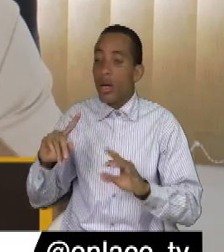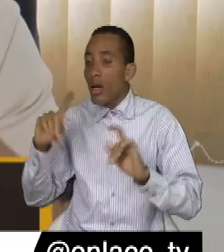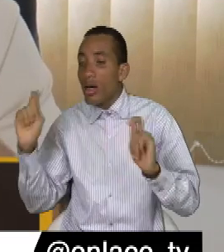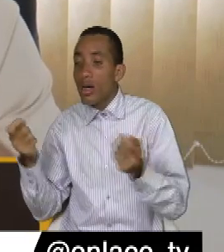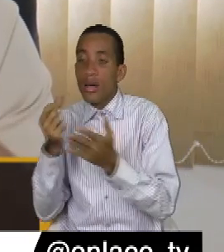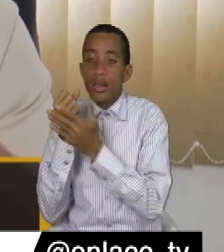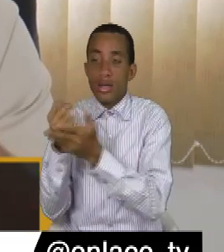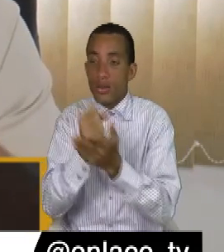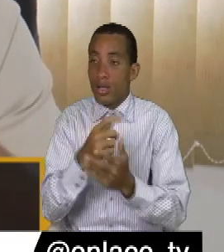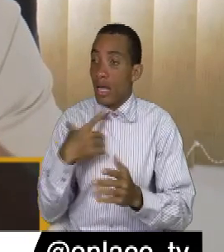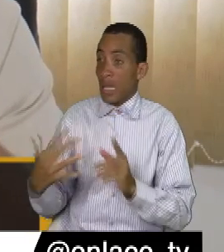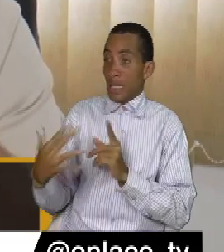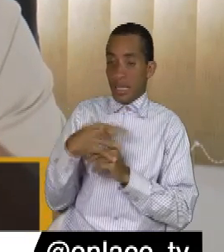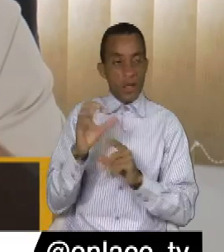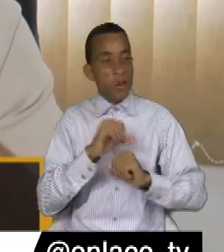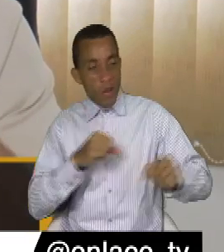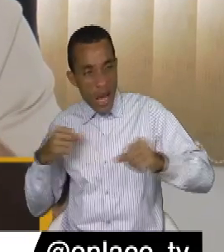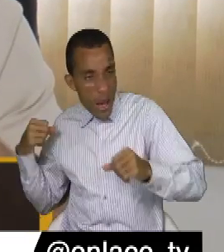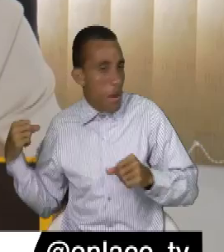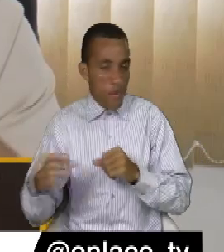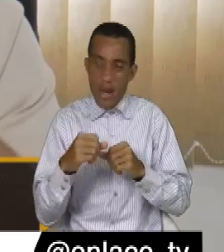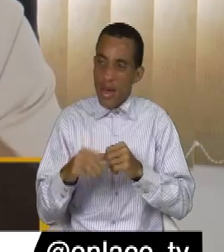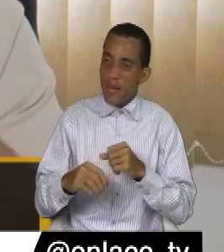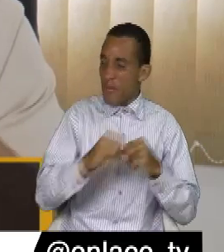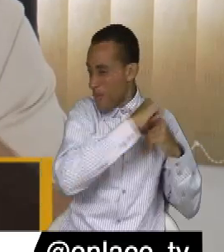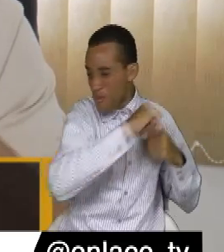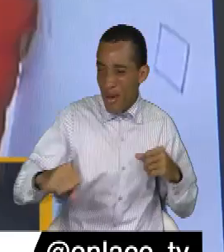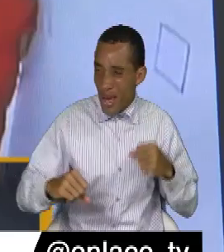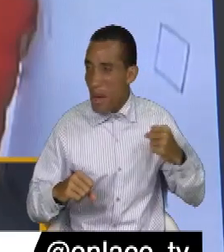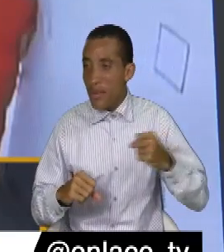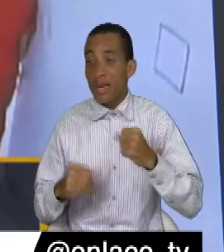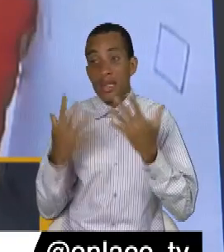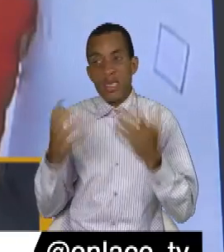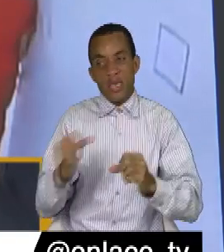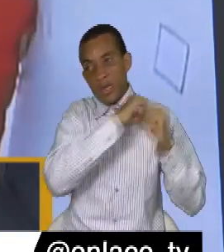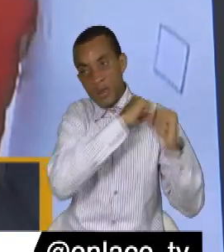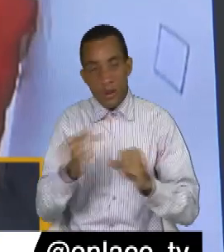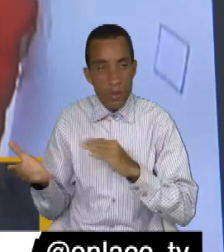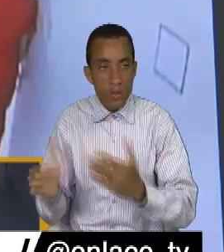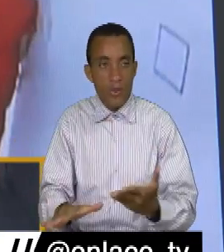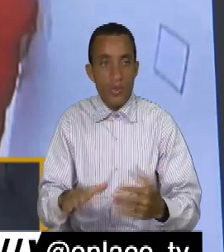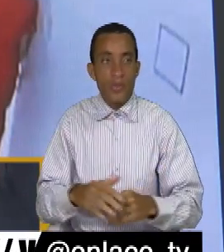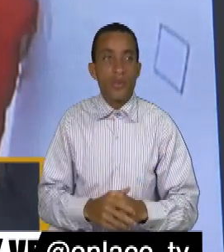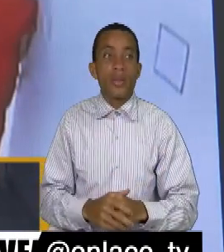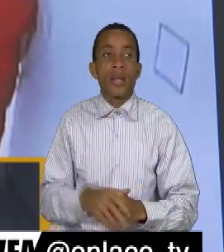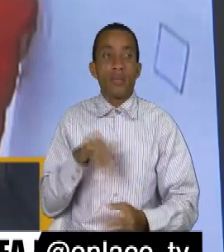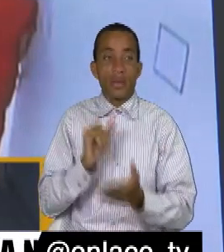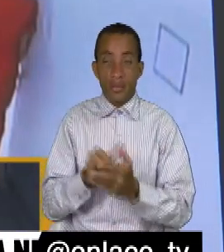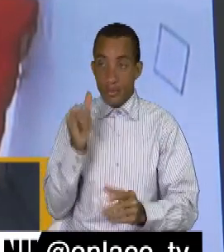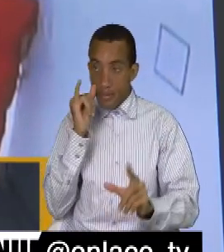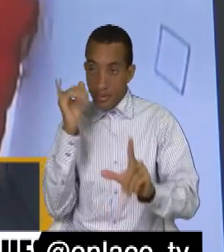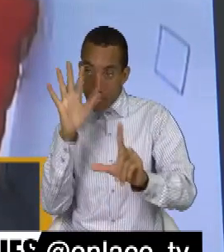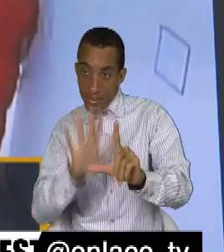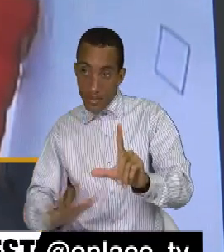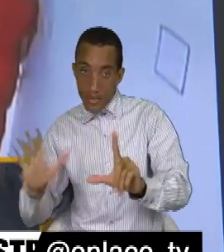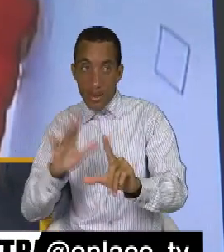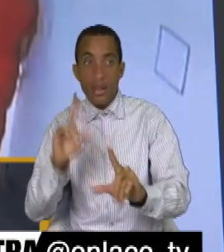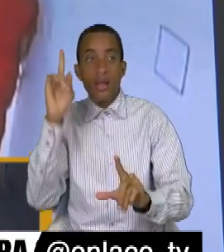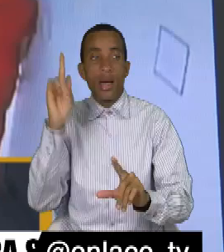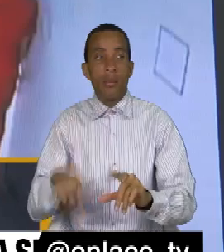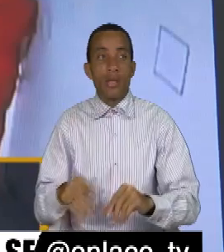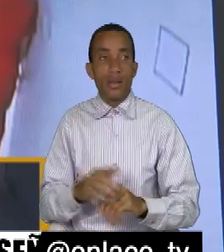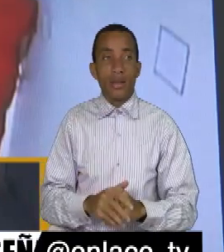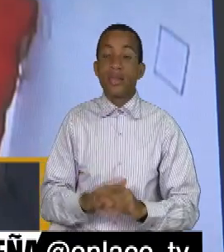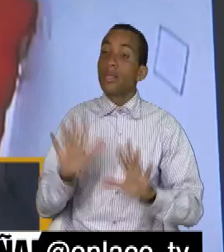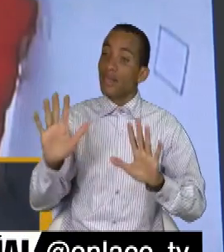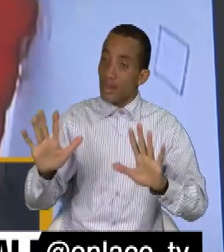nos estén atacando, nos estén violentando y nos quieran hasta asesinar. También quedó grabado ese momento en el que los médicos y el vigilante intentan calmar